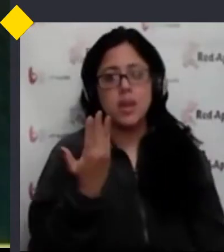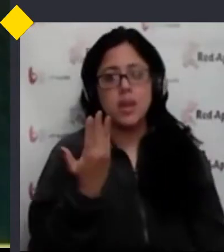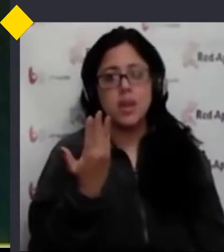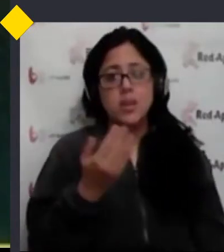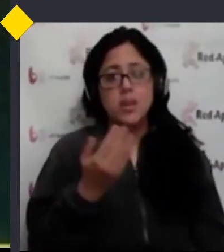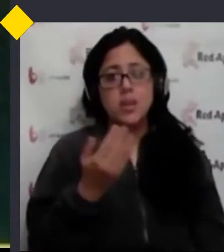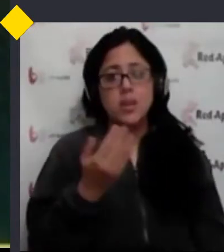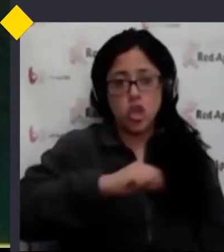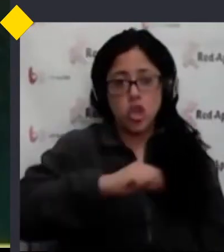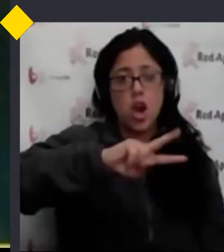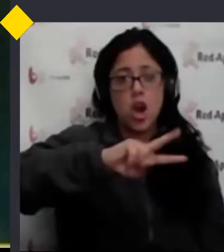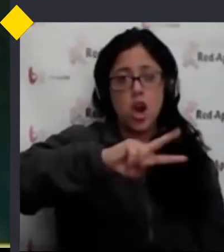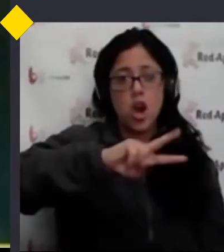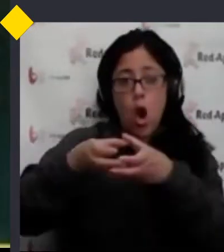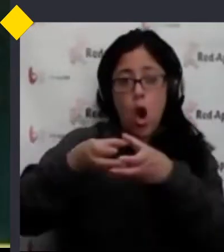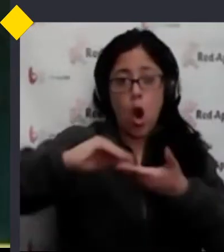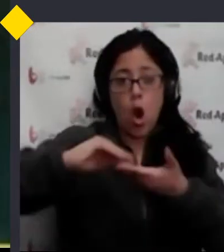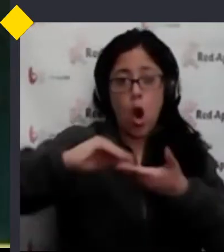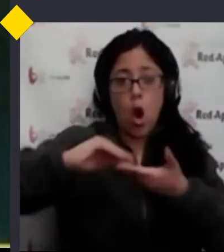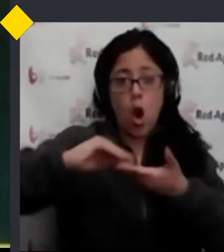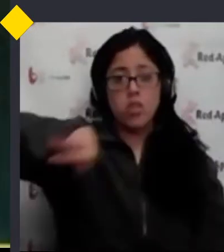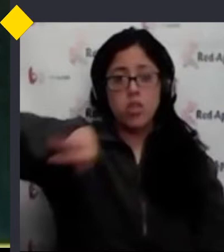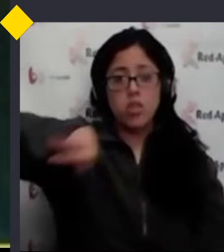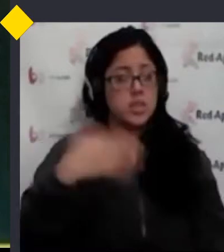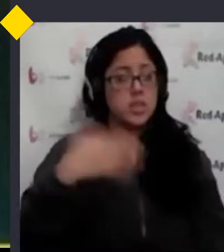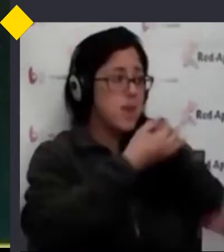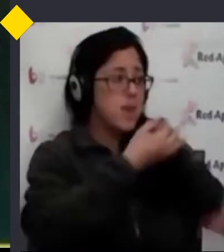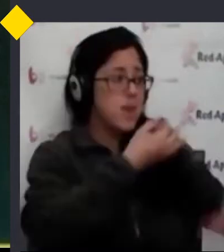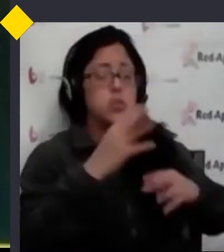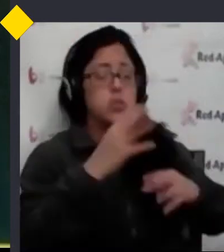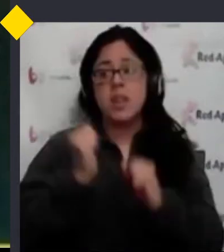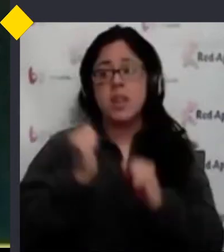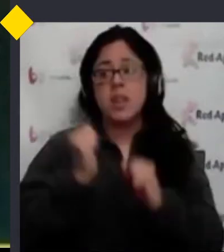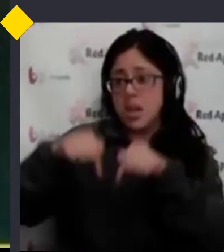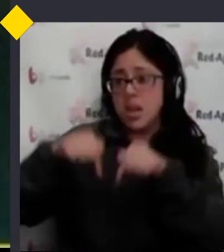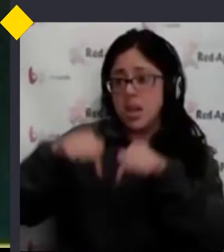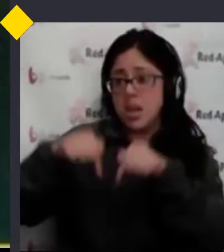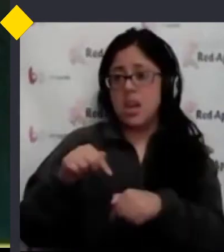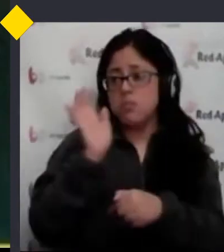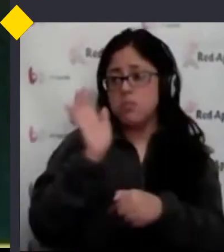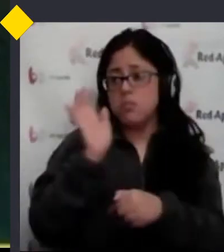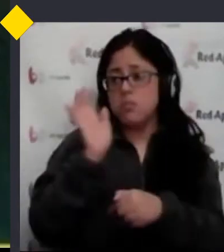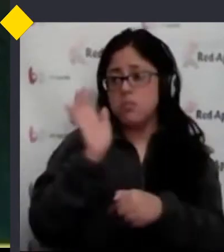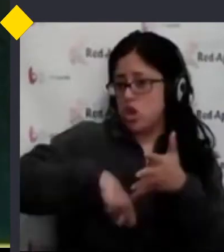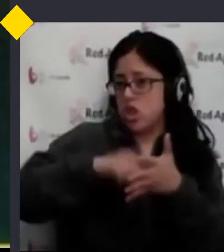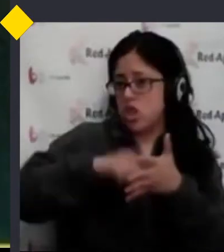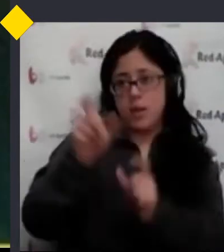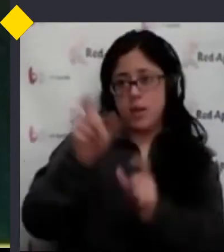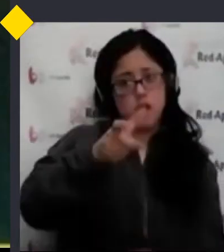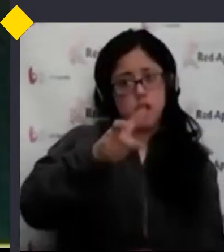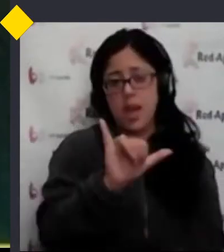dicho textual: en esta empresa no contratamos gays, o sea, me lo han dicho, o en esta empresa